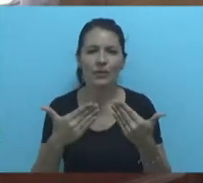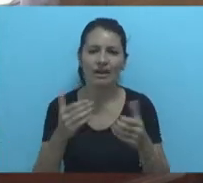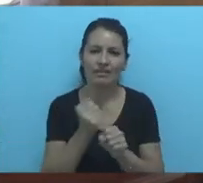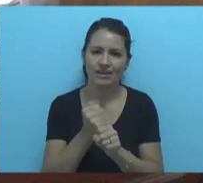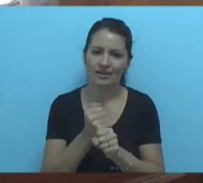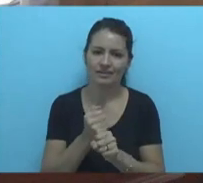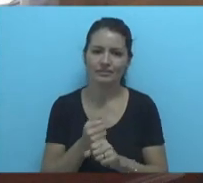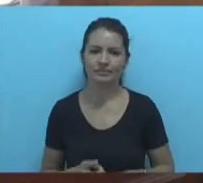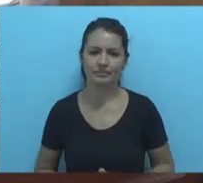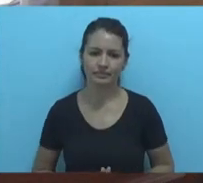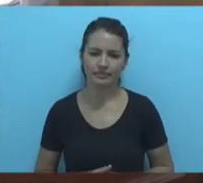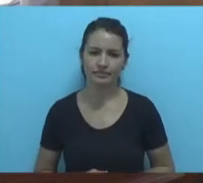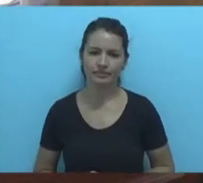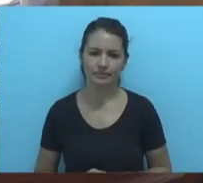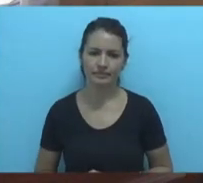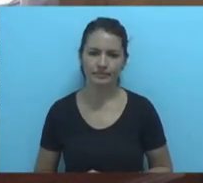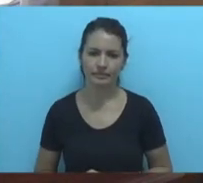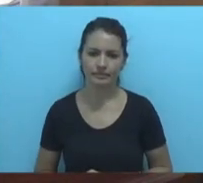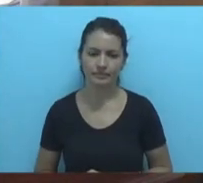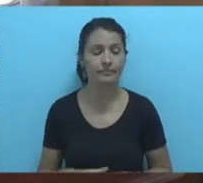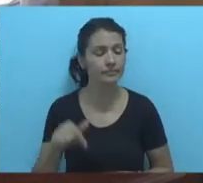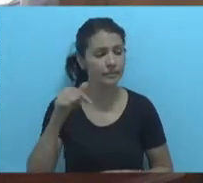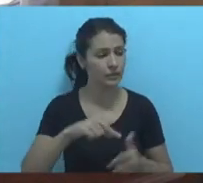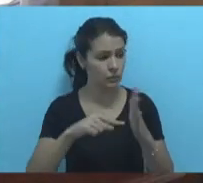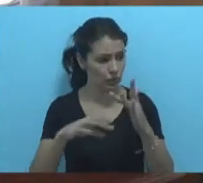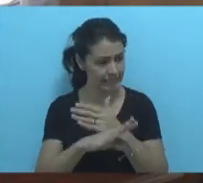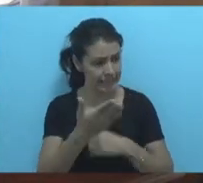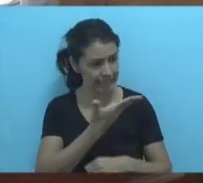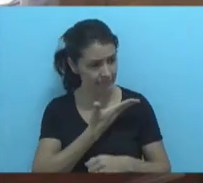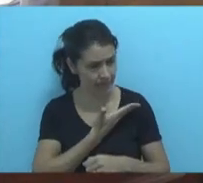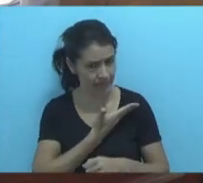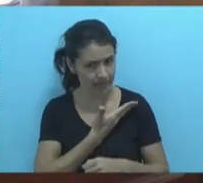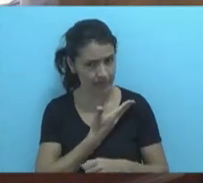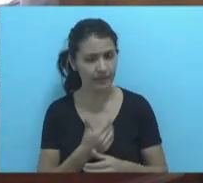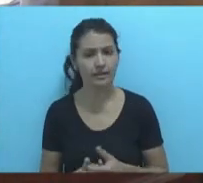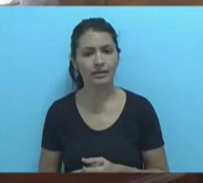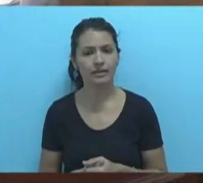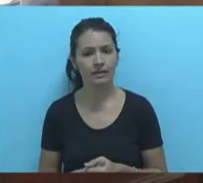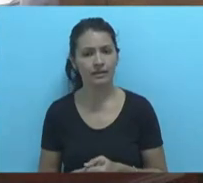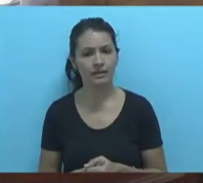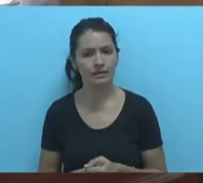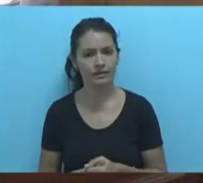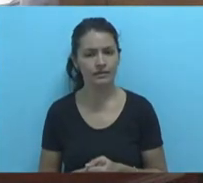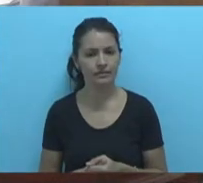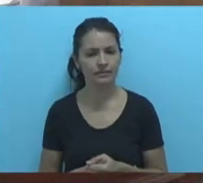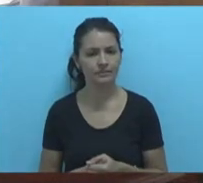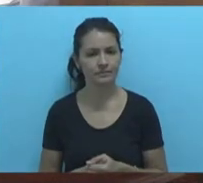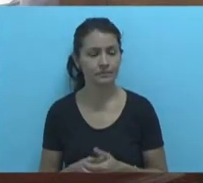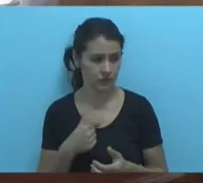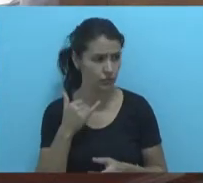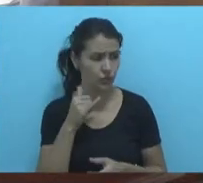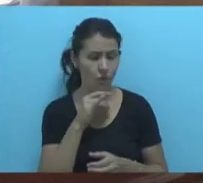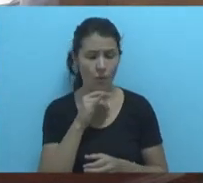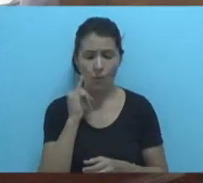vida. En la ciudad de Santa Fe están denunciando, y queremos hacer eco de esa denuncia y trasladarlo en este recinto,